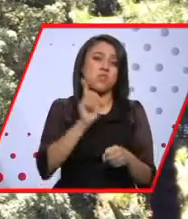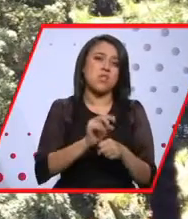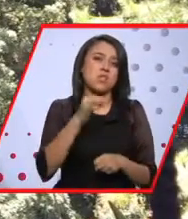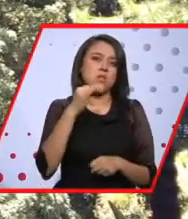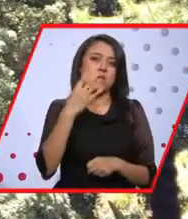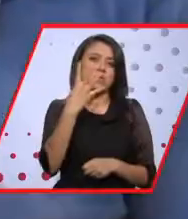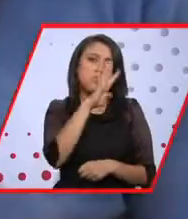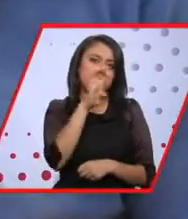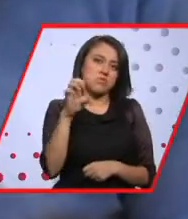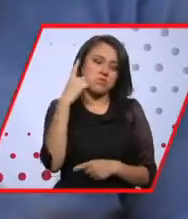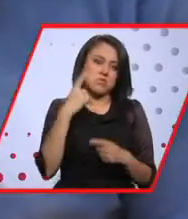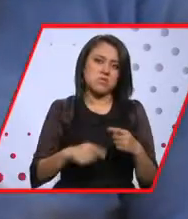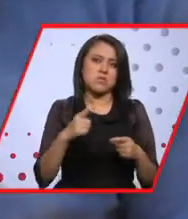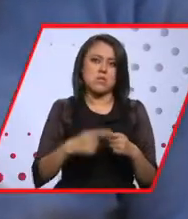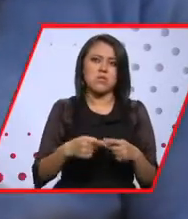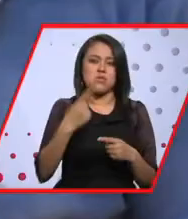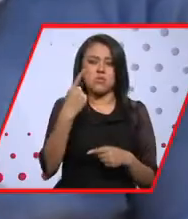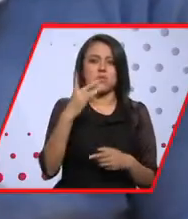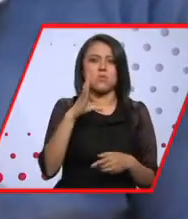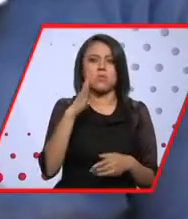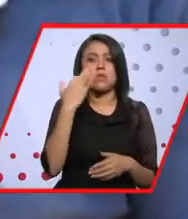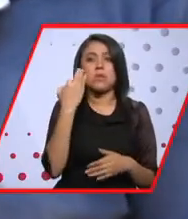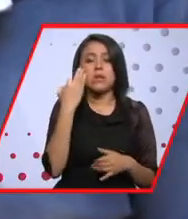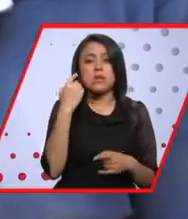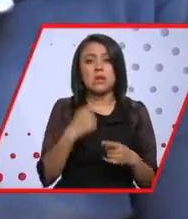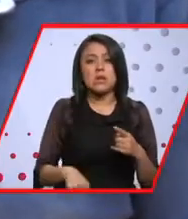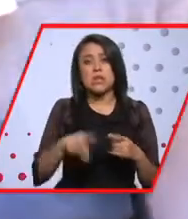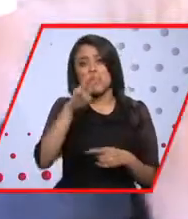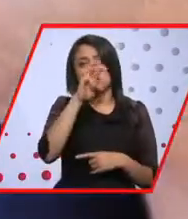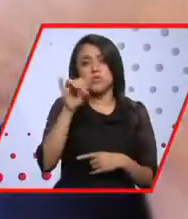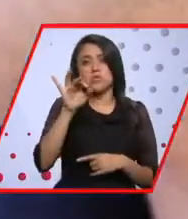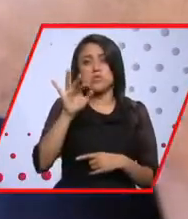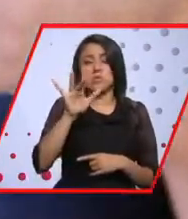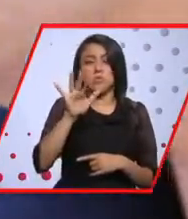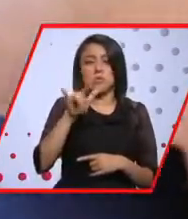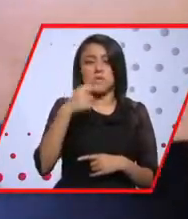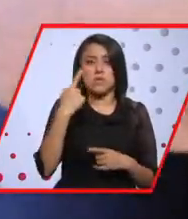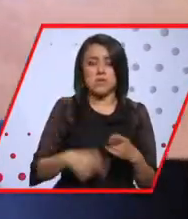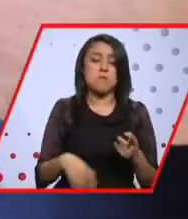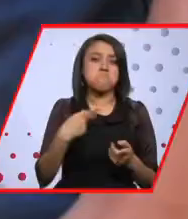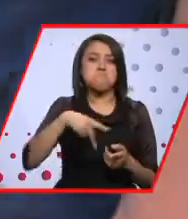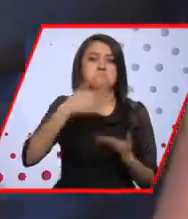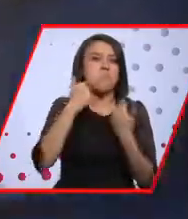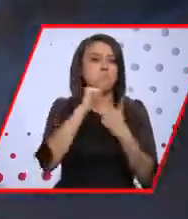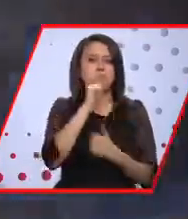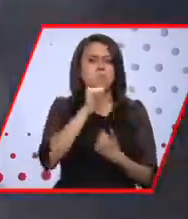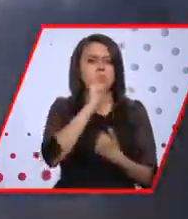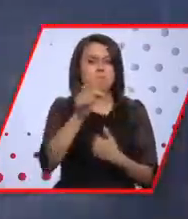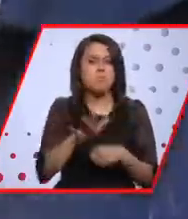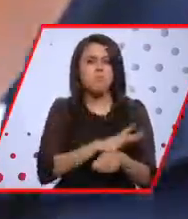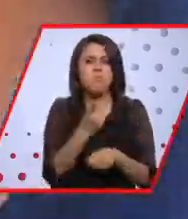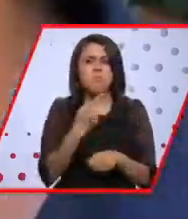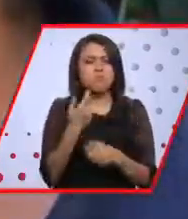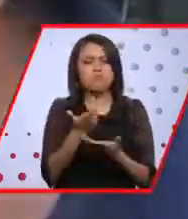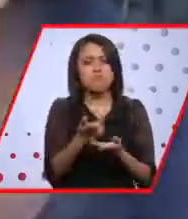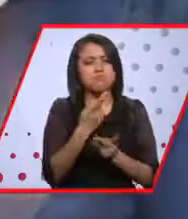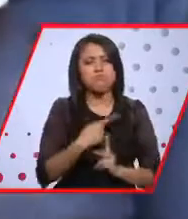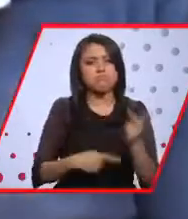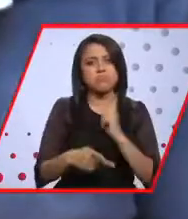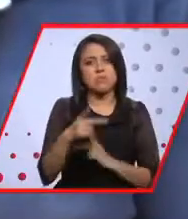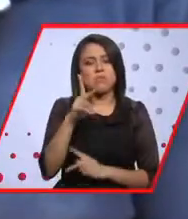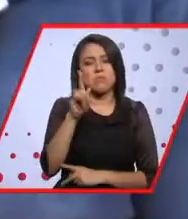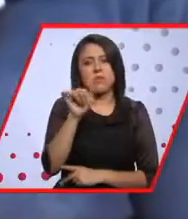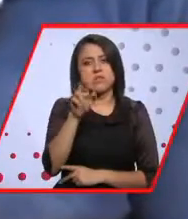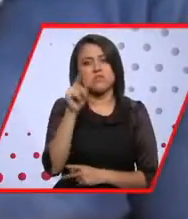descontaban 400. Y si faltabas un día entre semana, te descontaban 350. Expresa que no existía una sola prestación. No